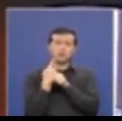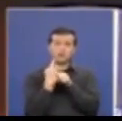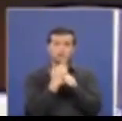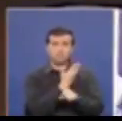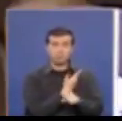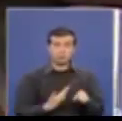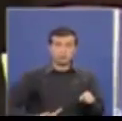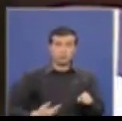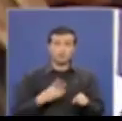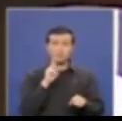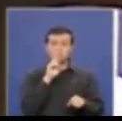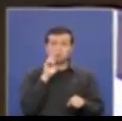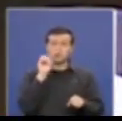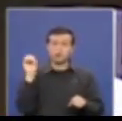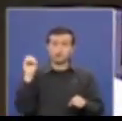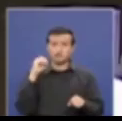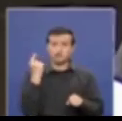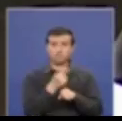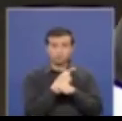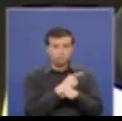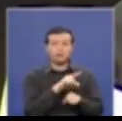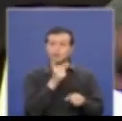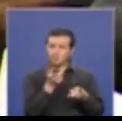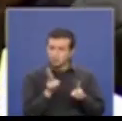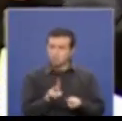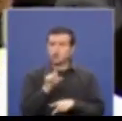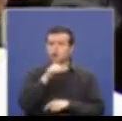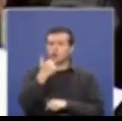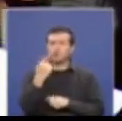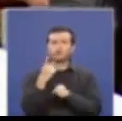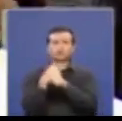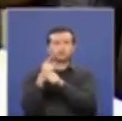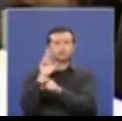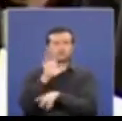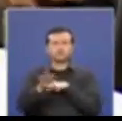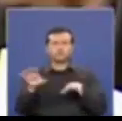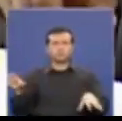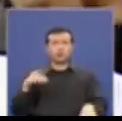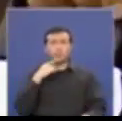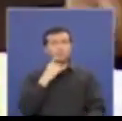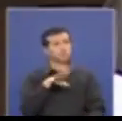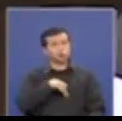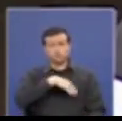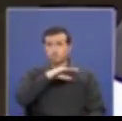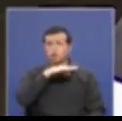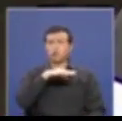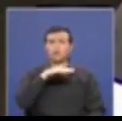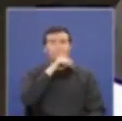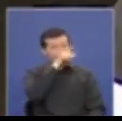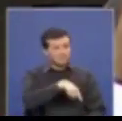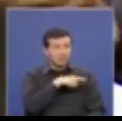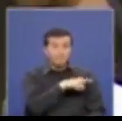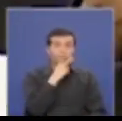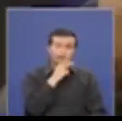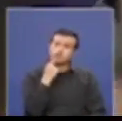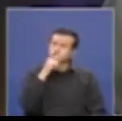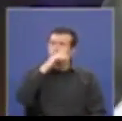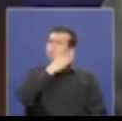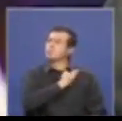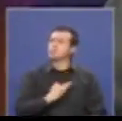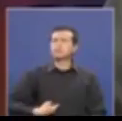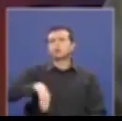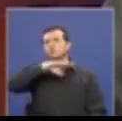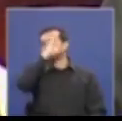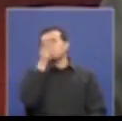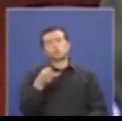helicóptero presidencial, ¿eh? Sin contar el resto de helicópteros Drup. Pero acuérdate, canalla, yo no he viajado en los helicópteros Drup. ¿Hasta cuándo vamos a